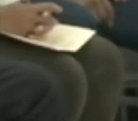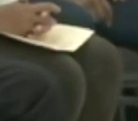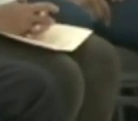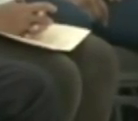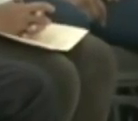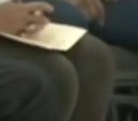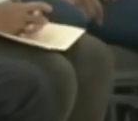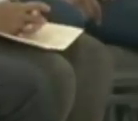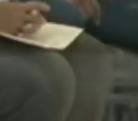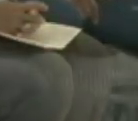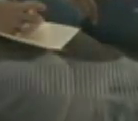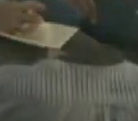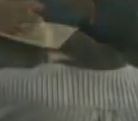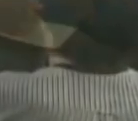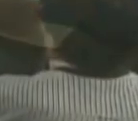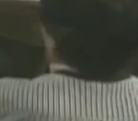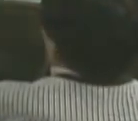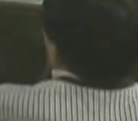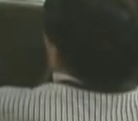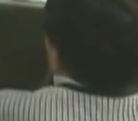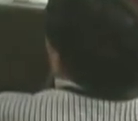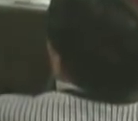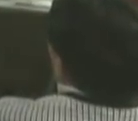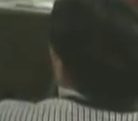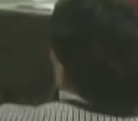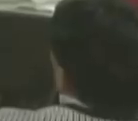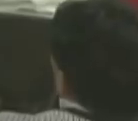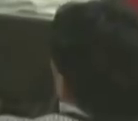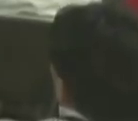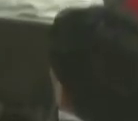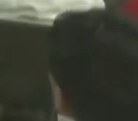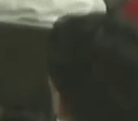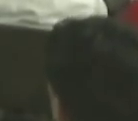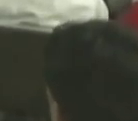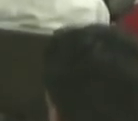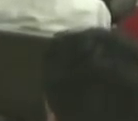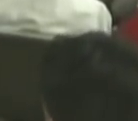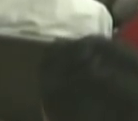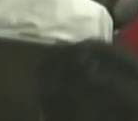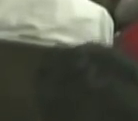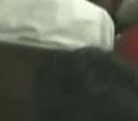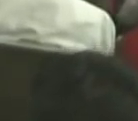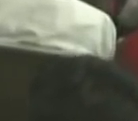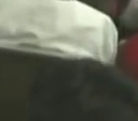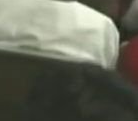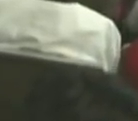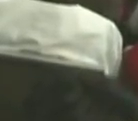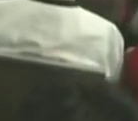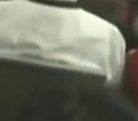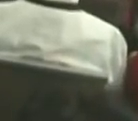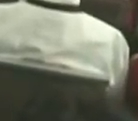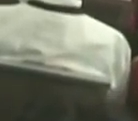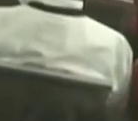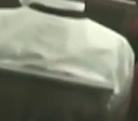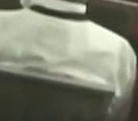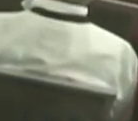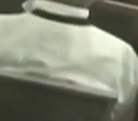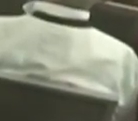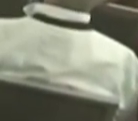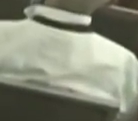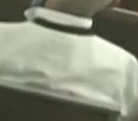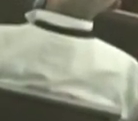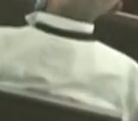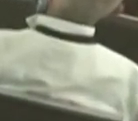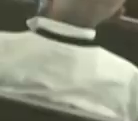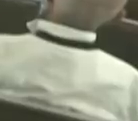porque en Venezuela se está librando la batalla por la independencia, por